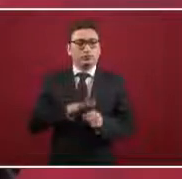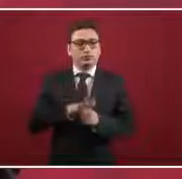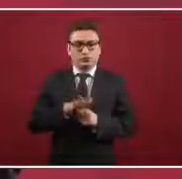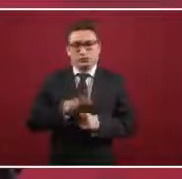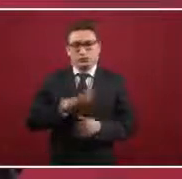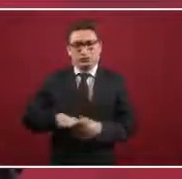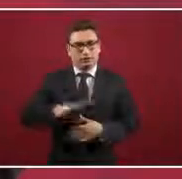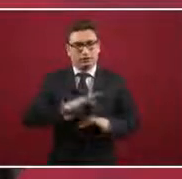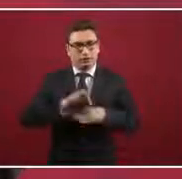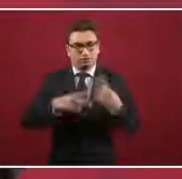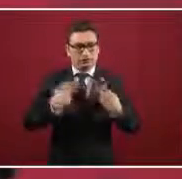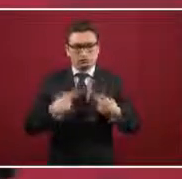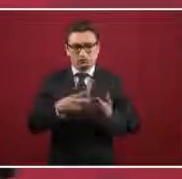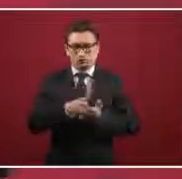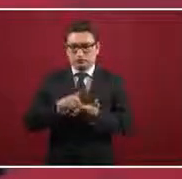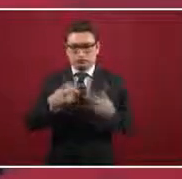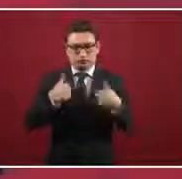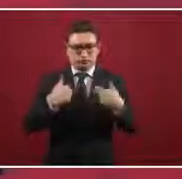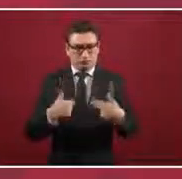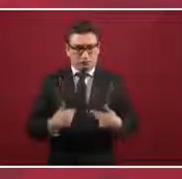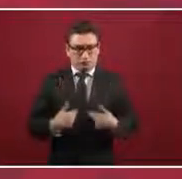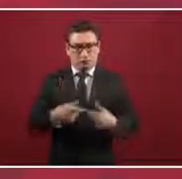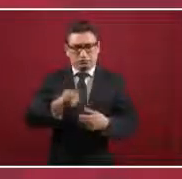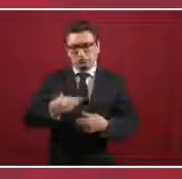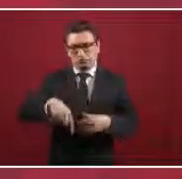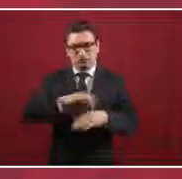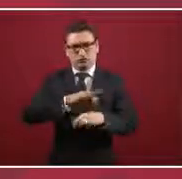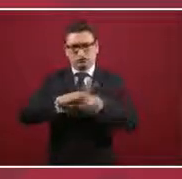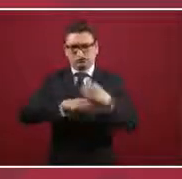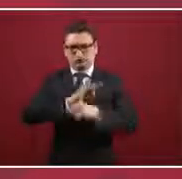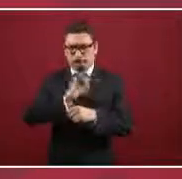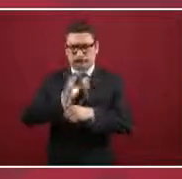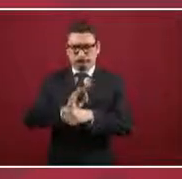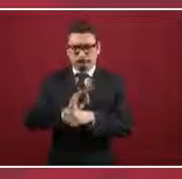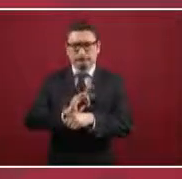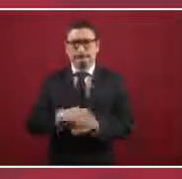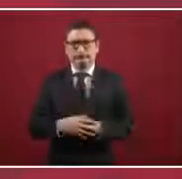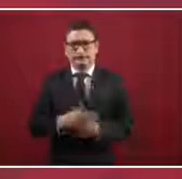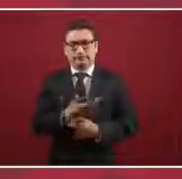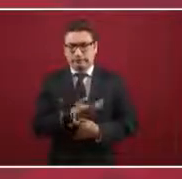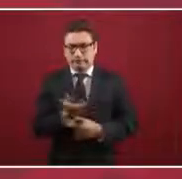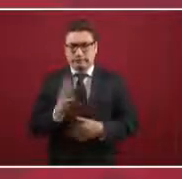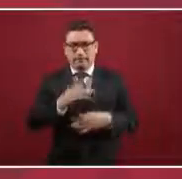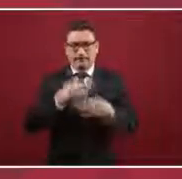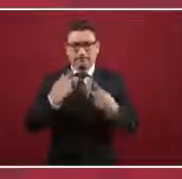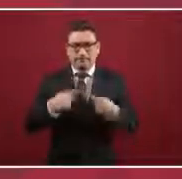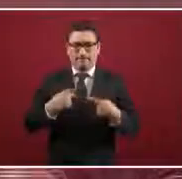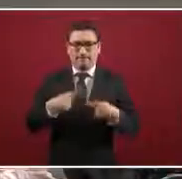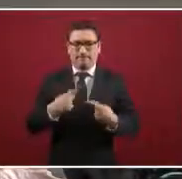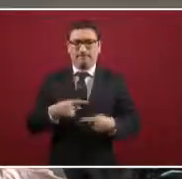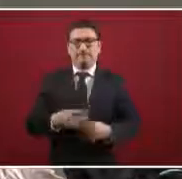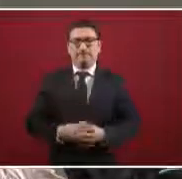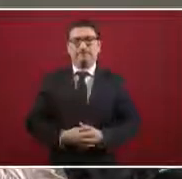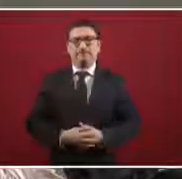derechos humanos, la protección de las personas.